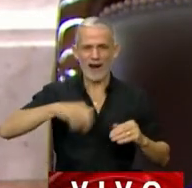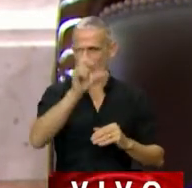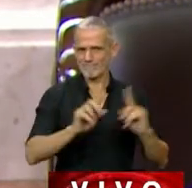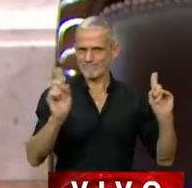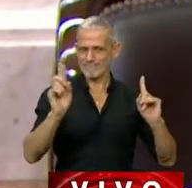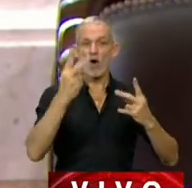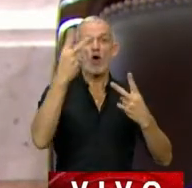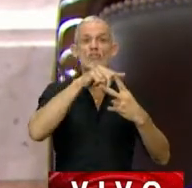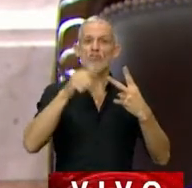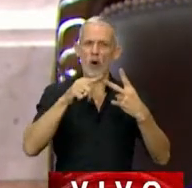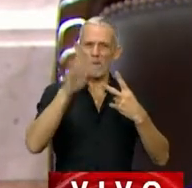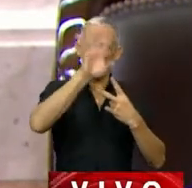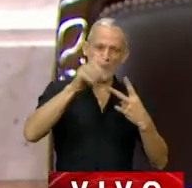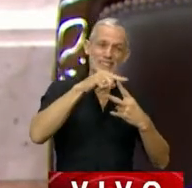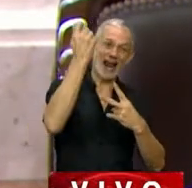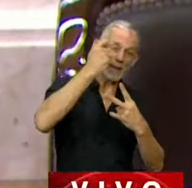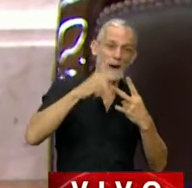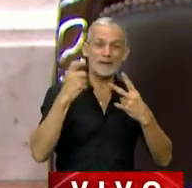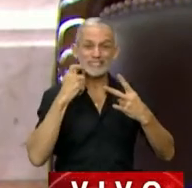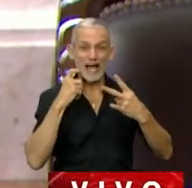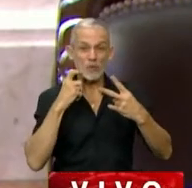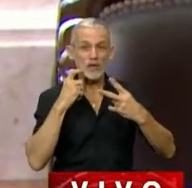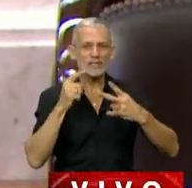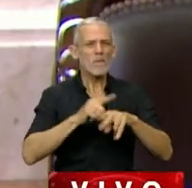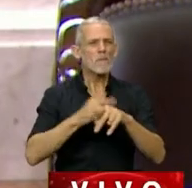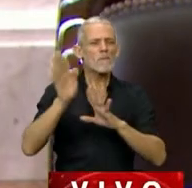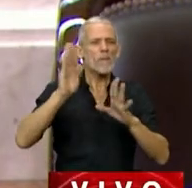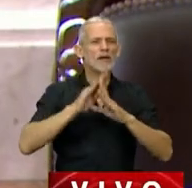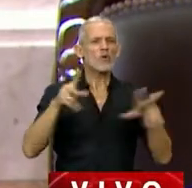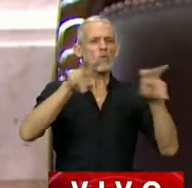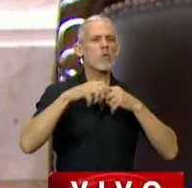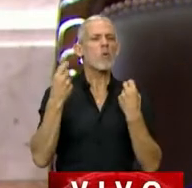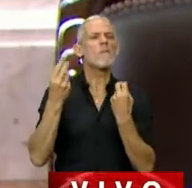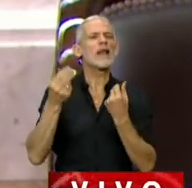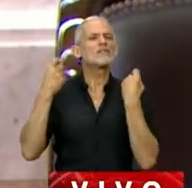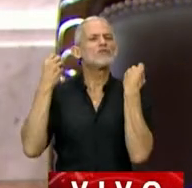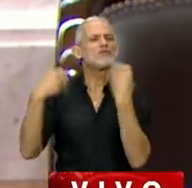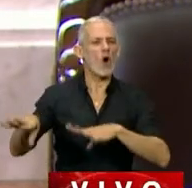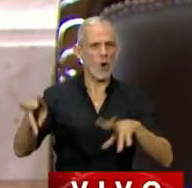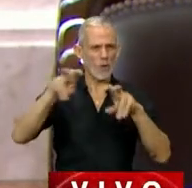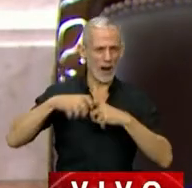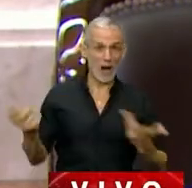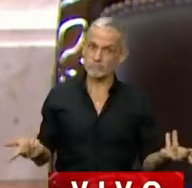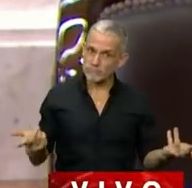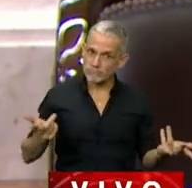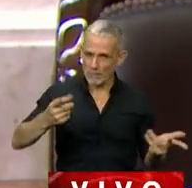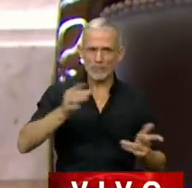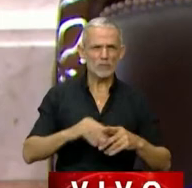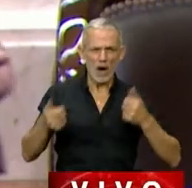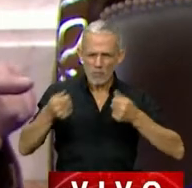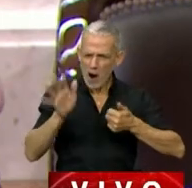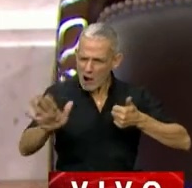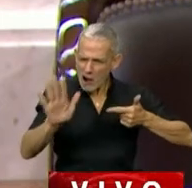eran los dos distritos que en ese momento tenían superávit. O sea, el pacto fiscal fue hecho bajo la extorsión y